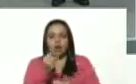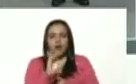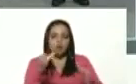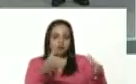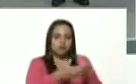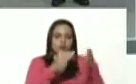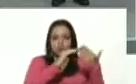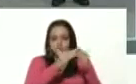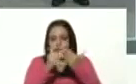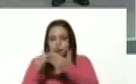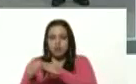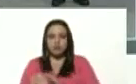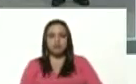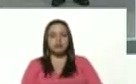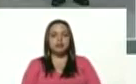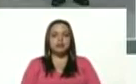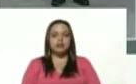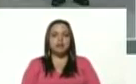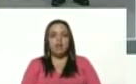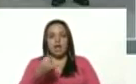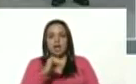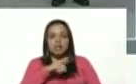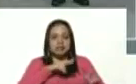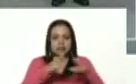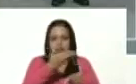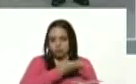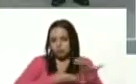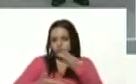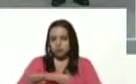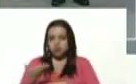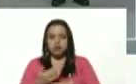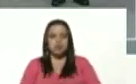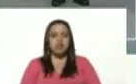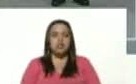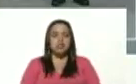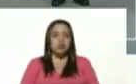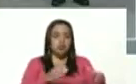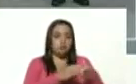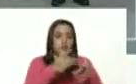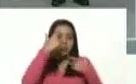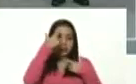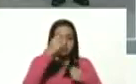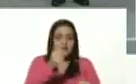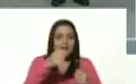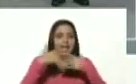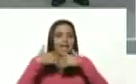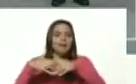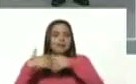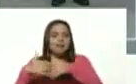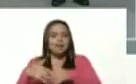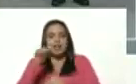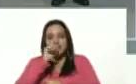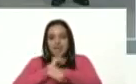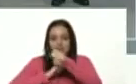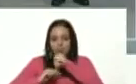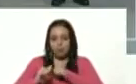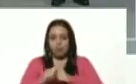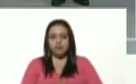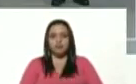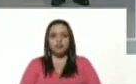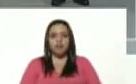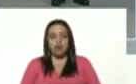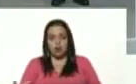comunales. Entonces la combinación de las brigadas profesionales de las empresas hidro con